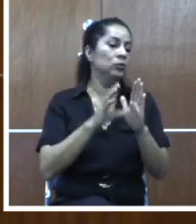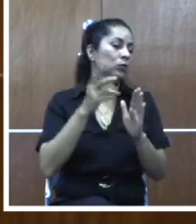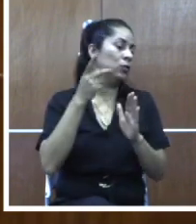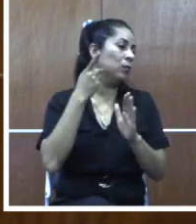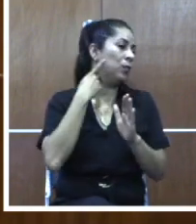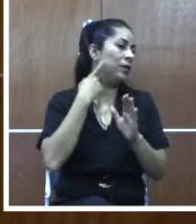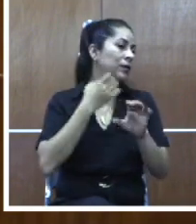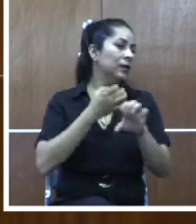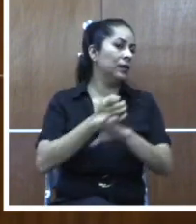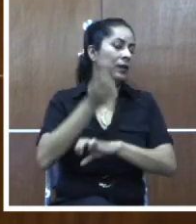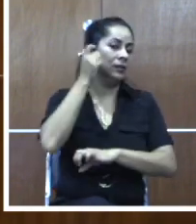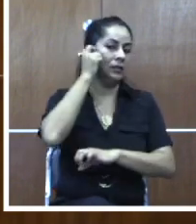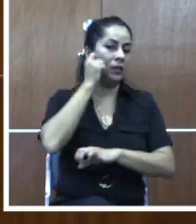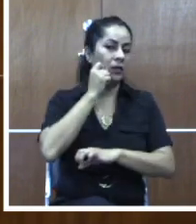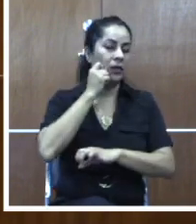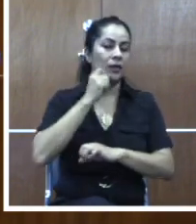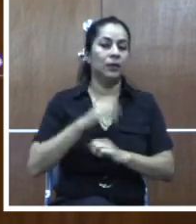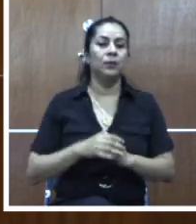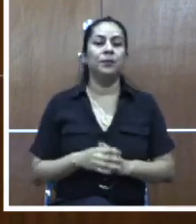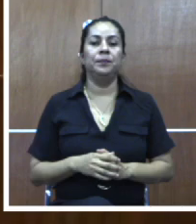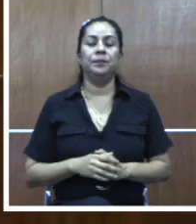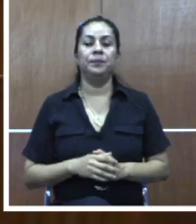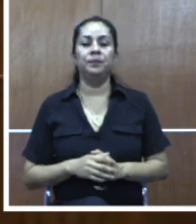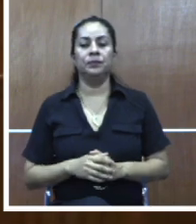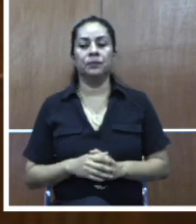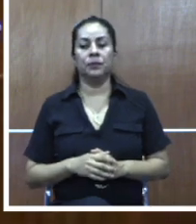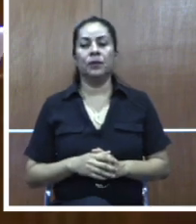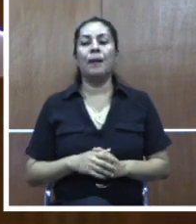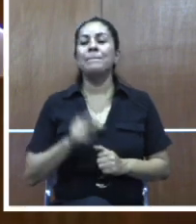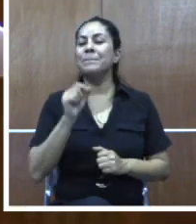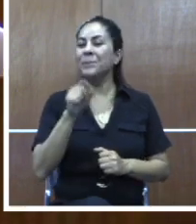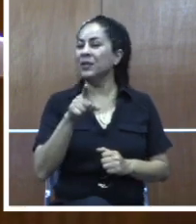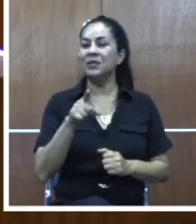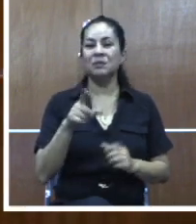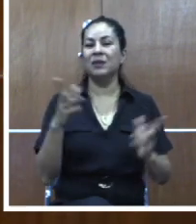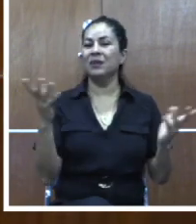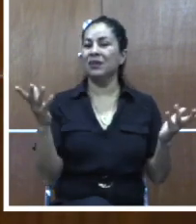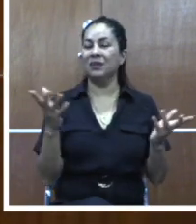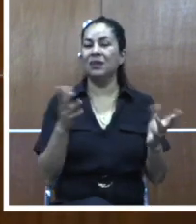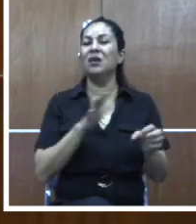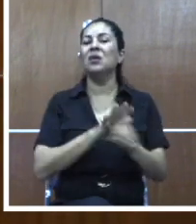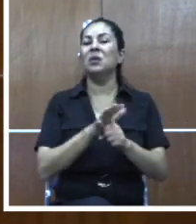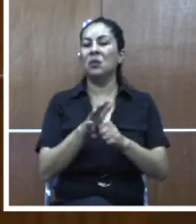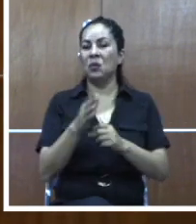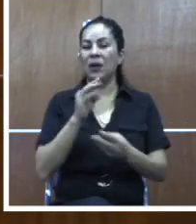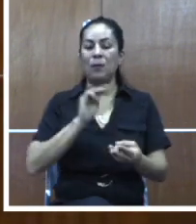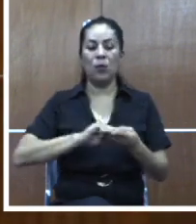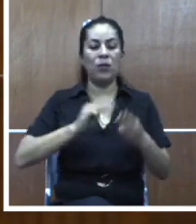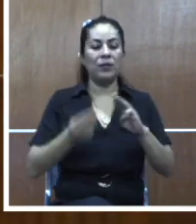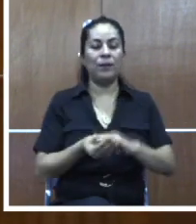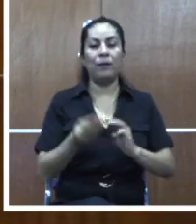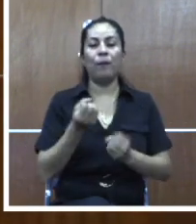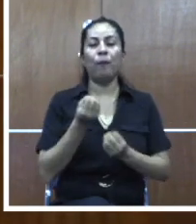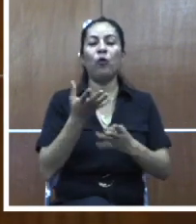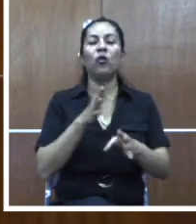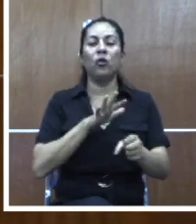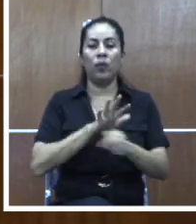Política de nuestro Estado Libre y Soberano de Guerrero, misma que se sustenta en la siguiente exposición de